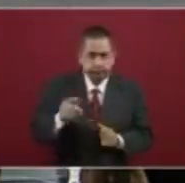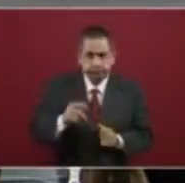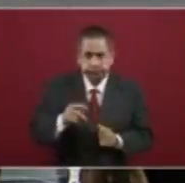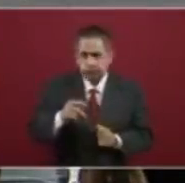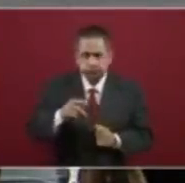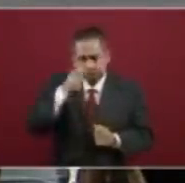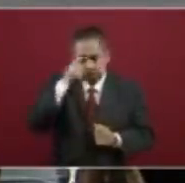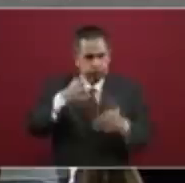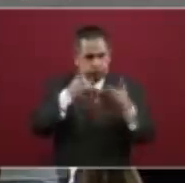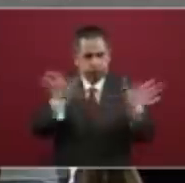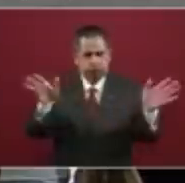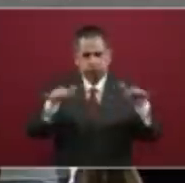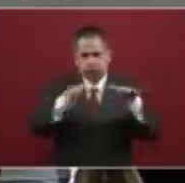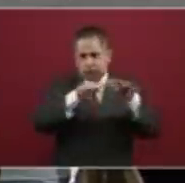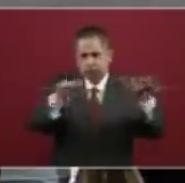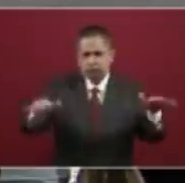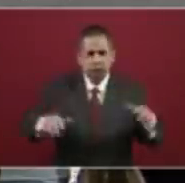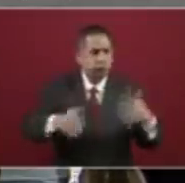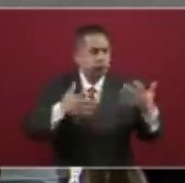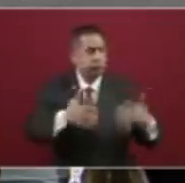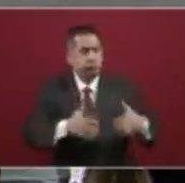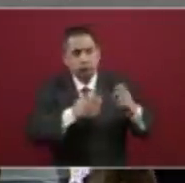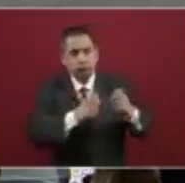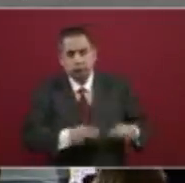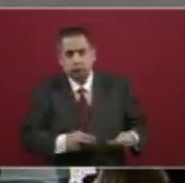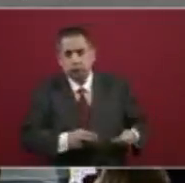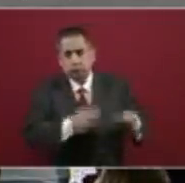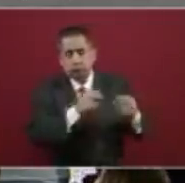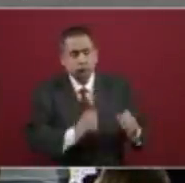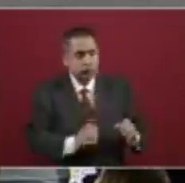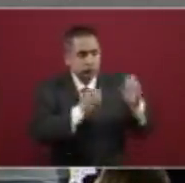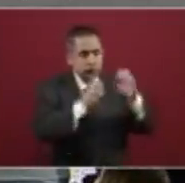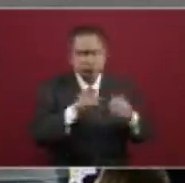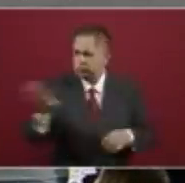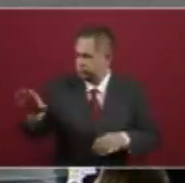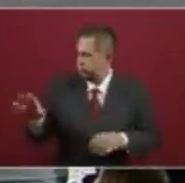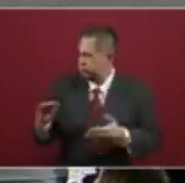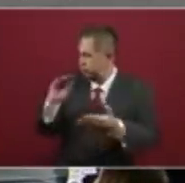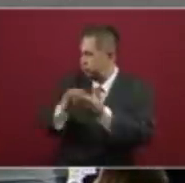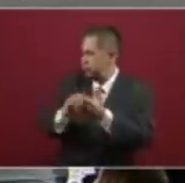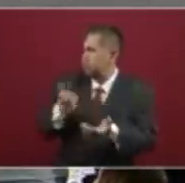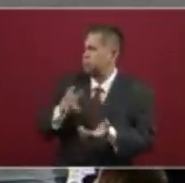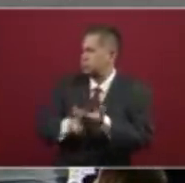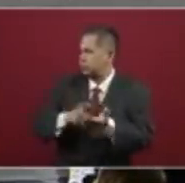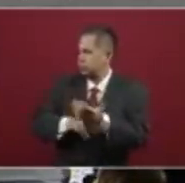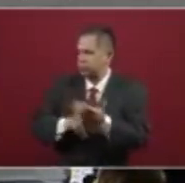general de los corporativos. A ver si ponen la